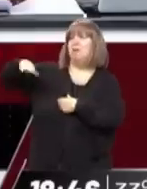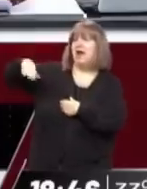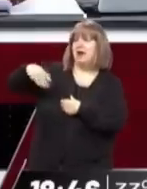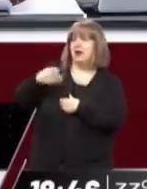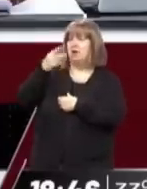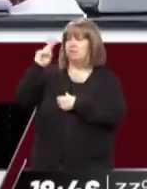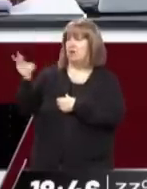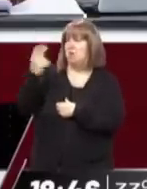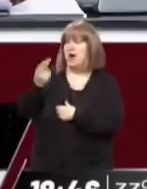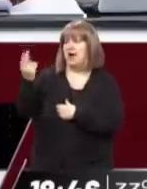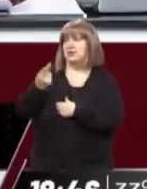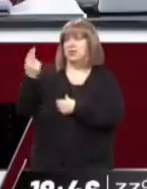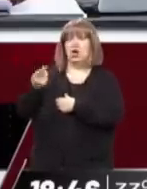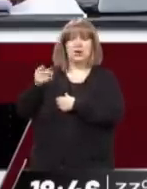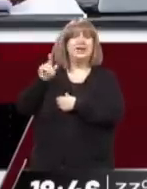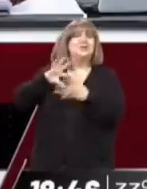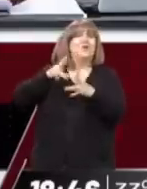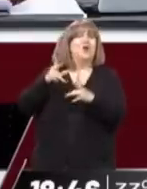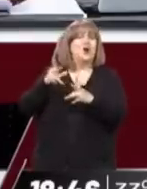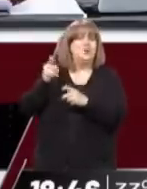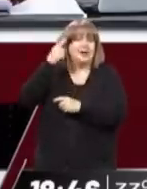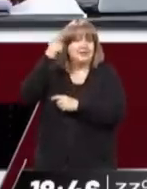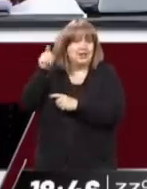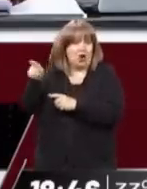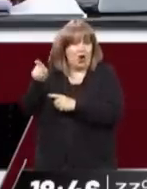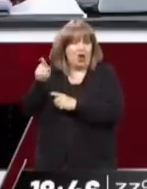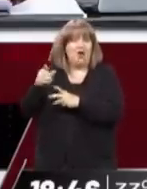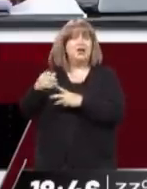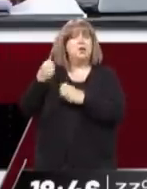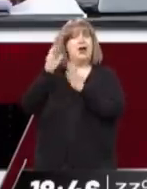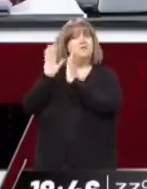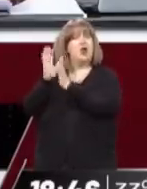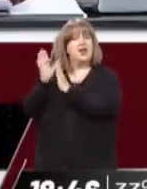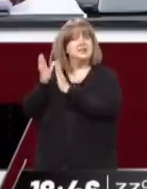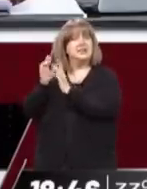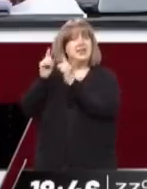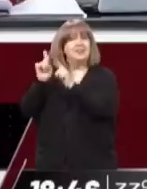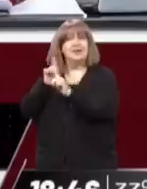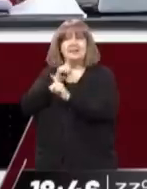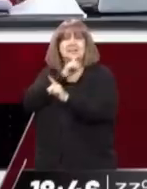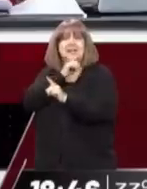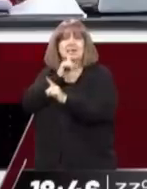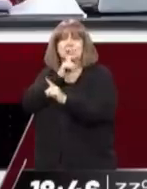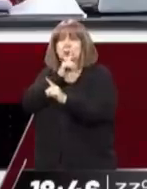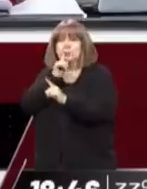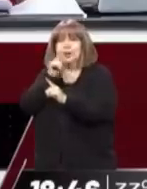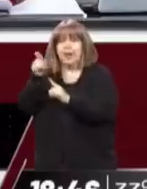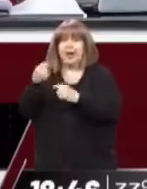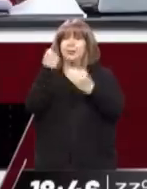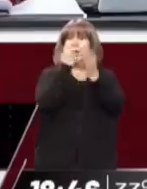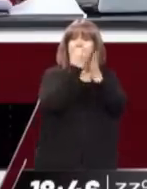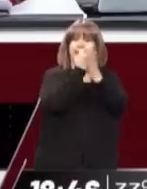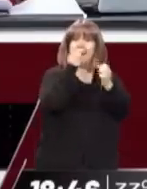que pueden terminar en violencias rimbombantes a lo largo del tiempo, pero es una violencia silenciosa y cotidiana que orada